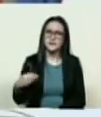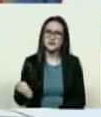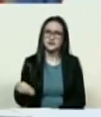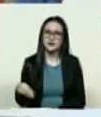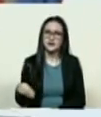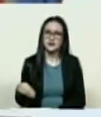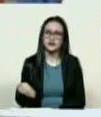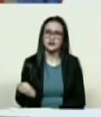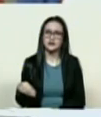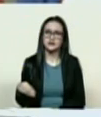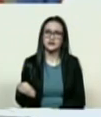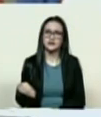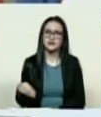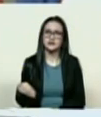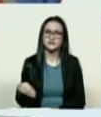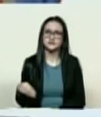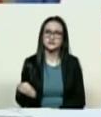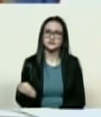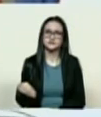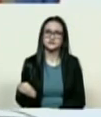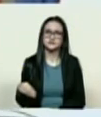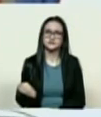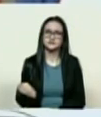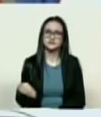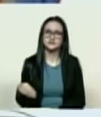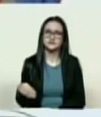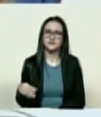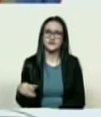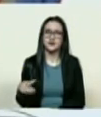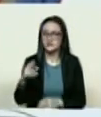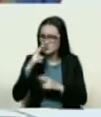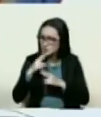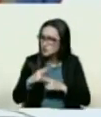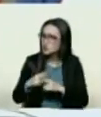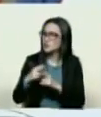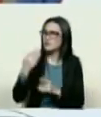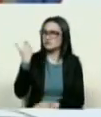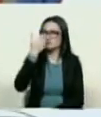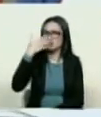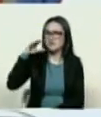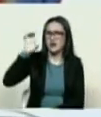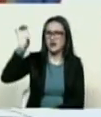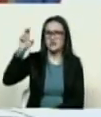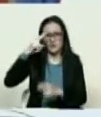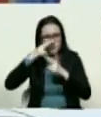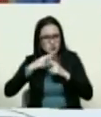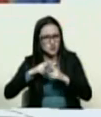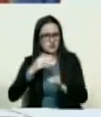genuflexo, un servil al imperialismo como lo es Santos, como lo es Macri,